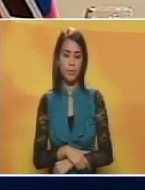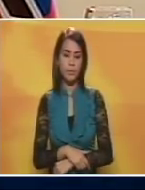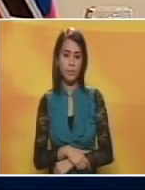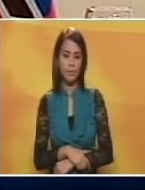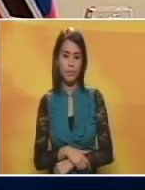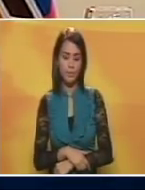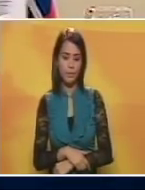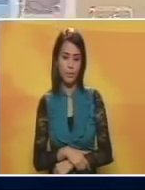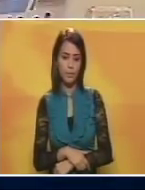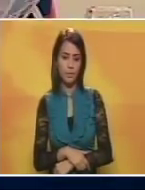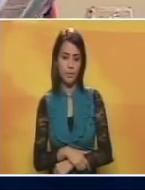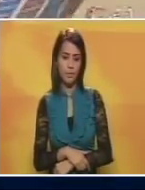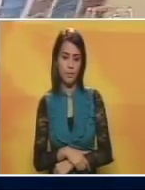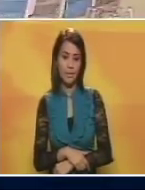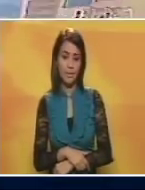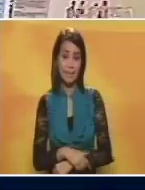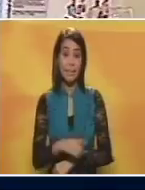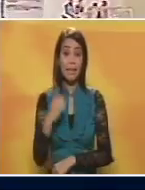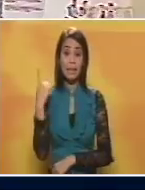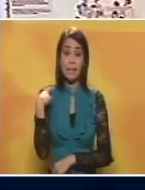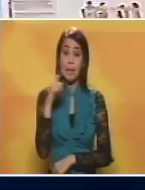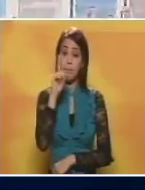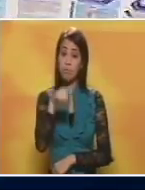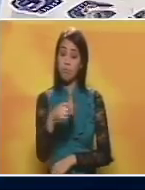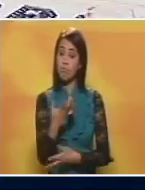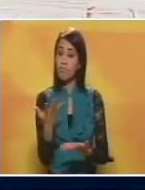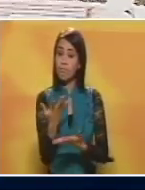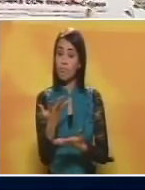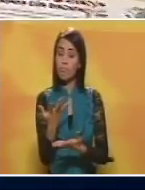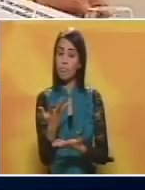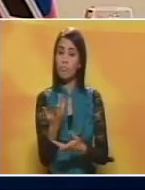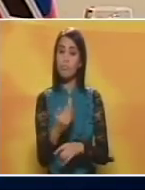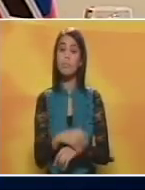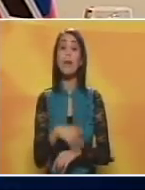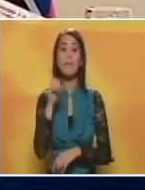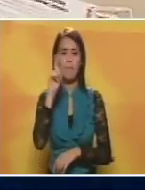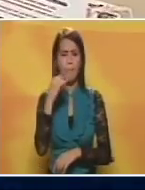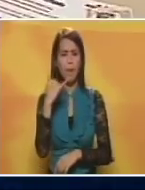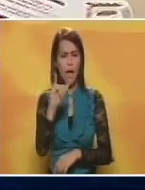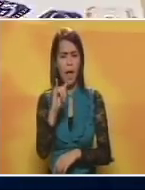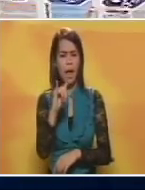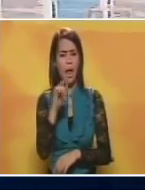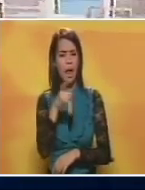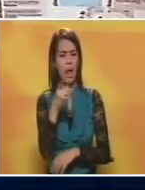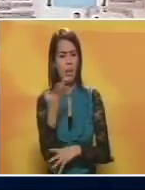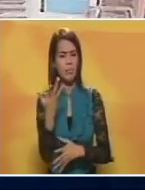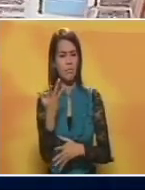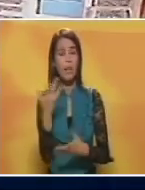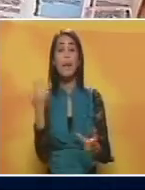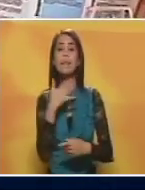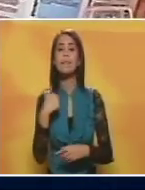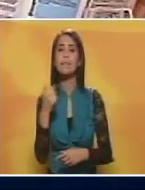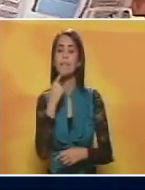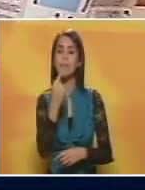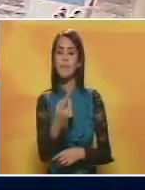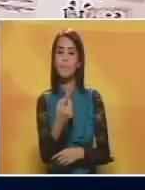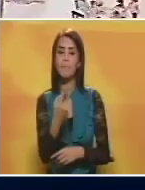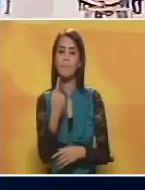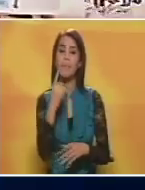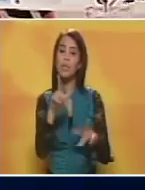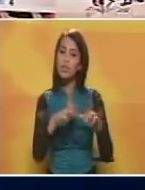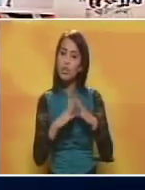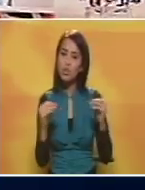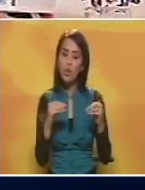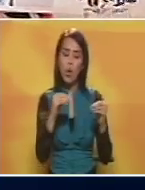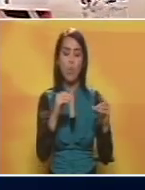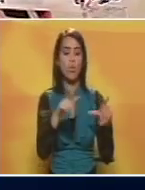Y tenemos también que queremos decirles que en todos los centros de